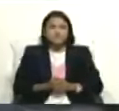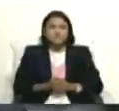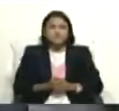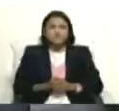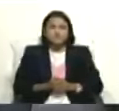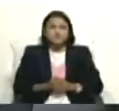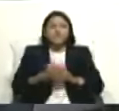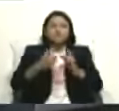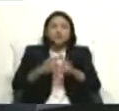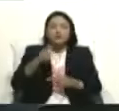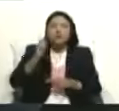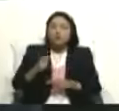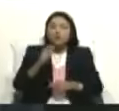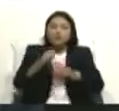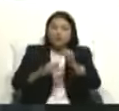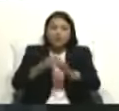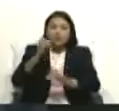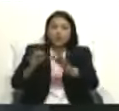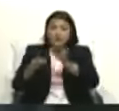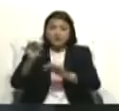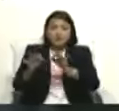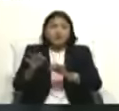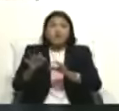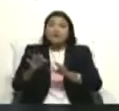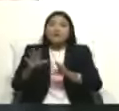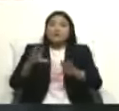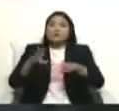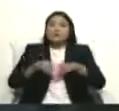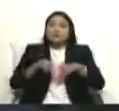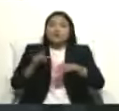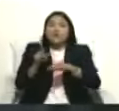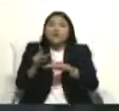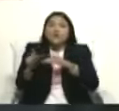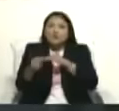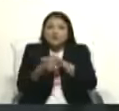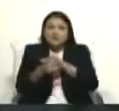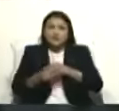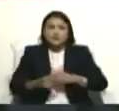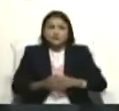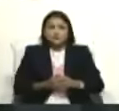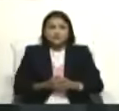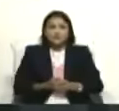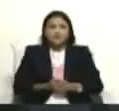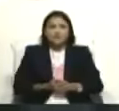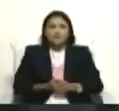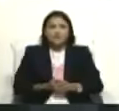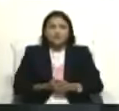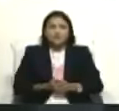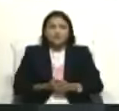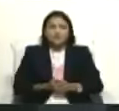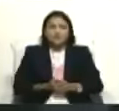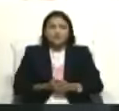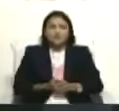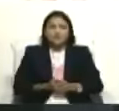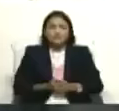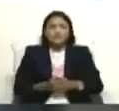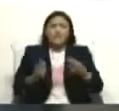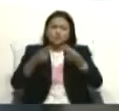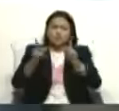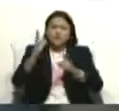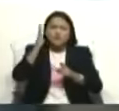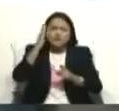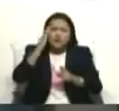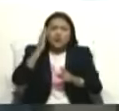pronunciado sobre el referendo, tal como lo afirmó y lo solicitó Venezuela. Al margen de, como ustedes ya saben, de